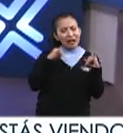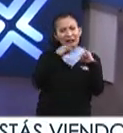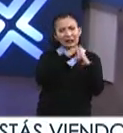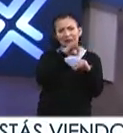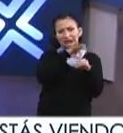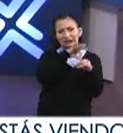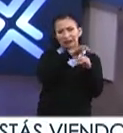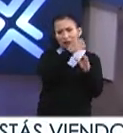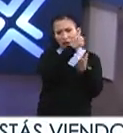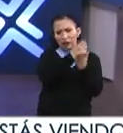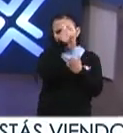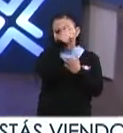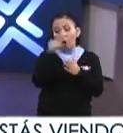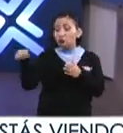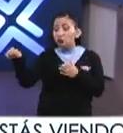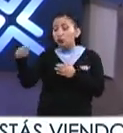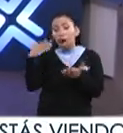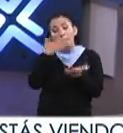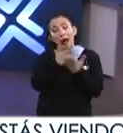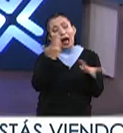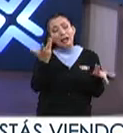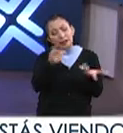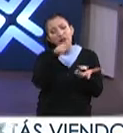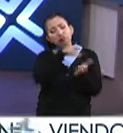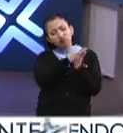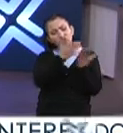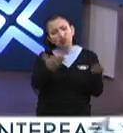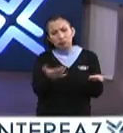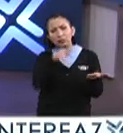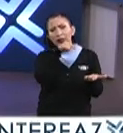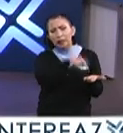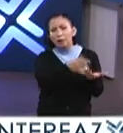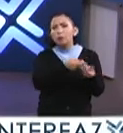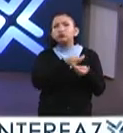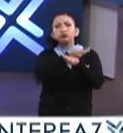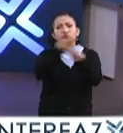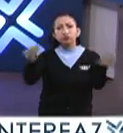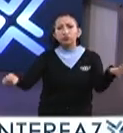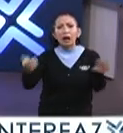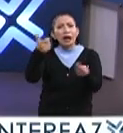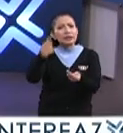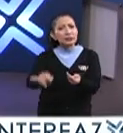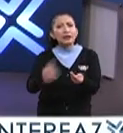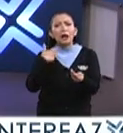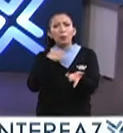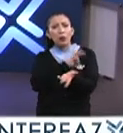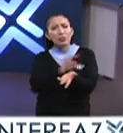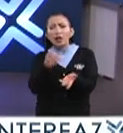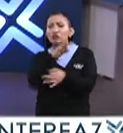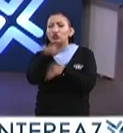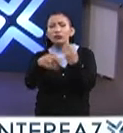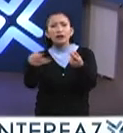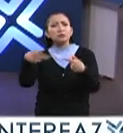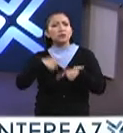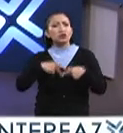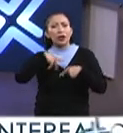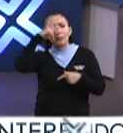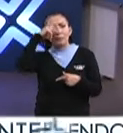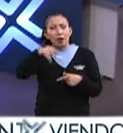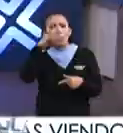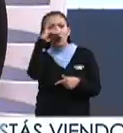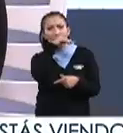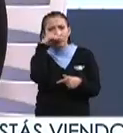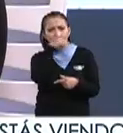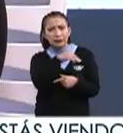Instituto Electoral de la Ciudad de México para lograr pues que esta publicación saliera a la luz de esta forma, que esté disponible para todos los mexicanos de